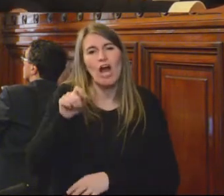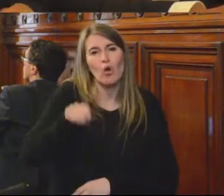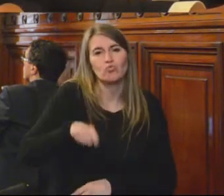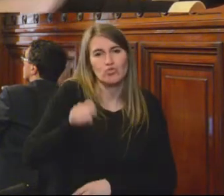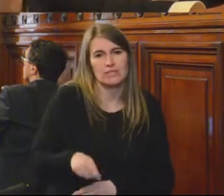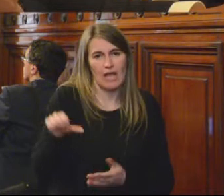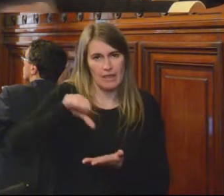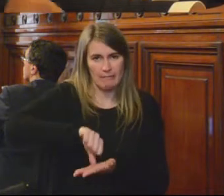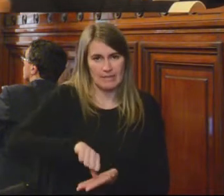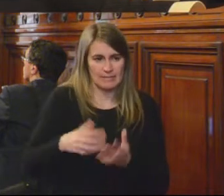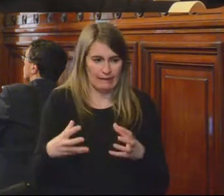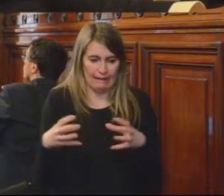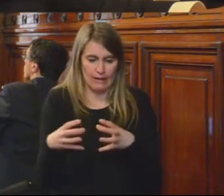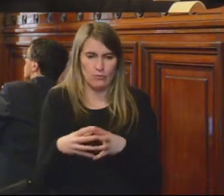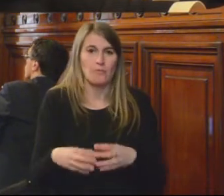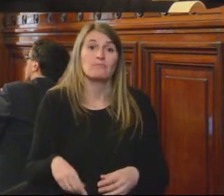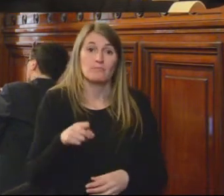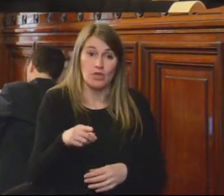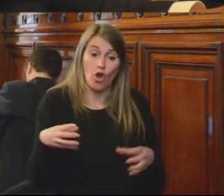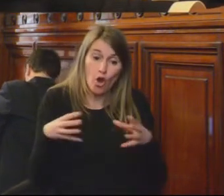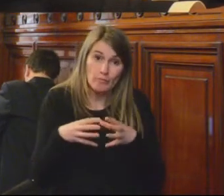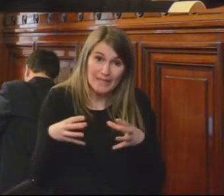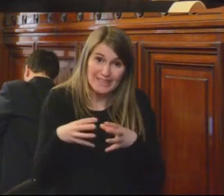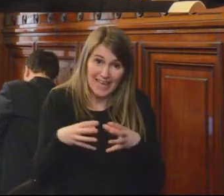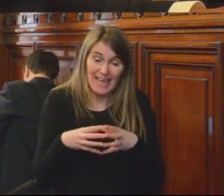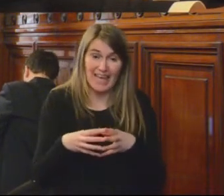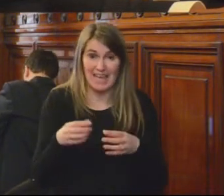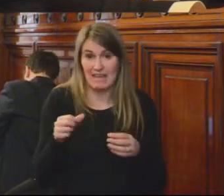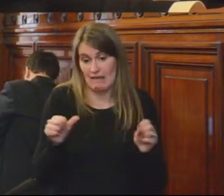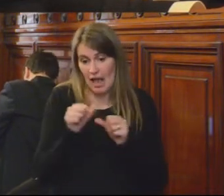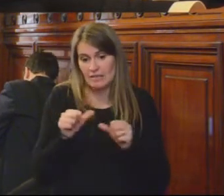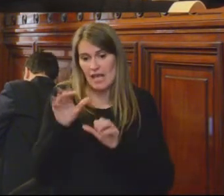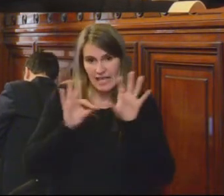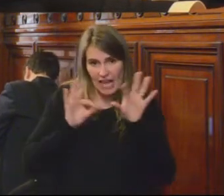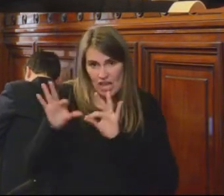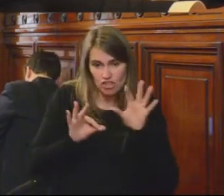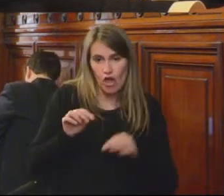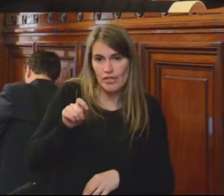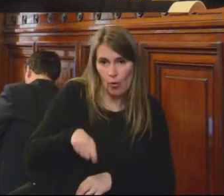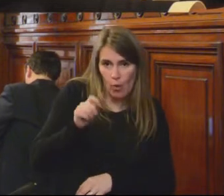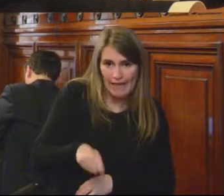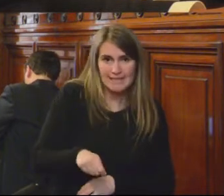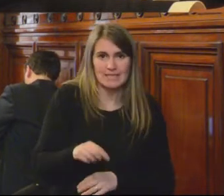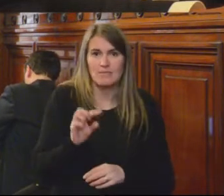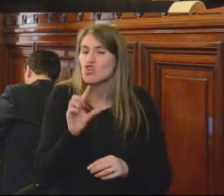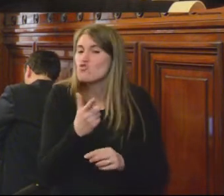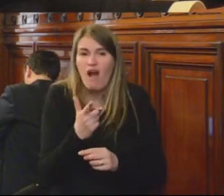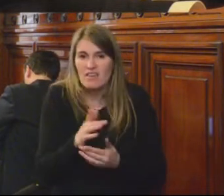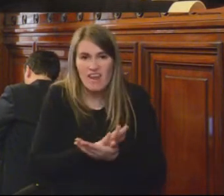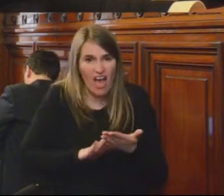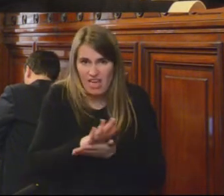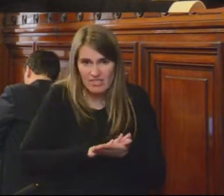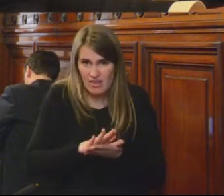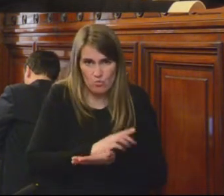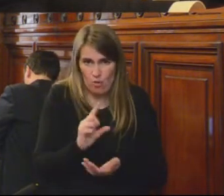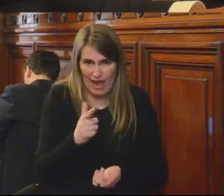país. El Comité de Postulaciones Judiciales inició el procedimiento de selección de magistrados sin que hubiese vacantes. Se activó